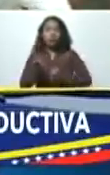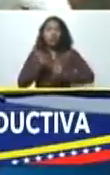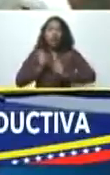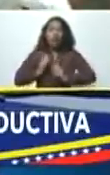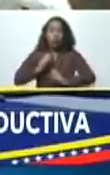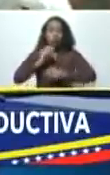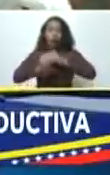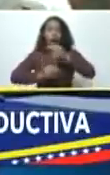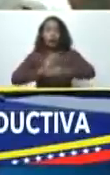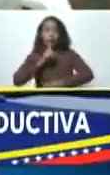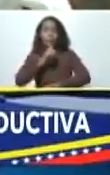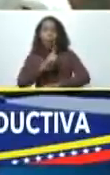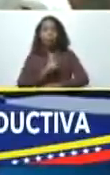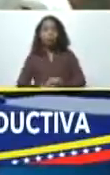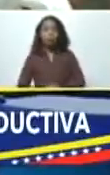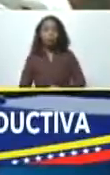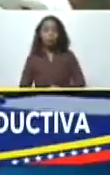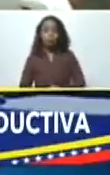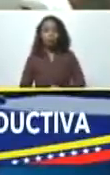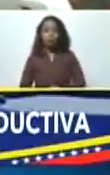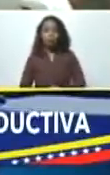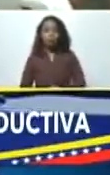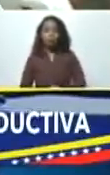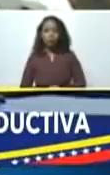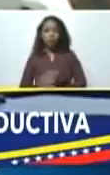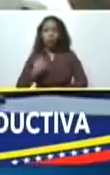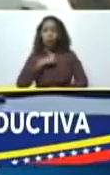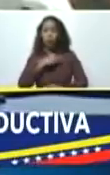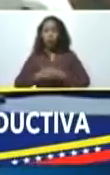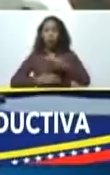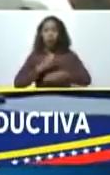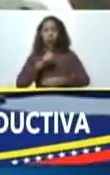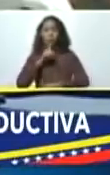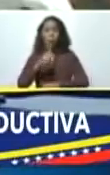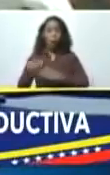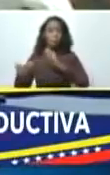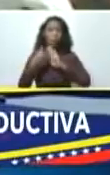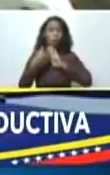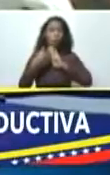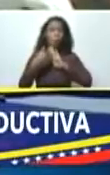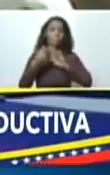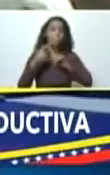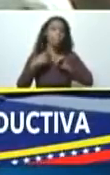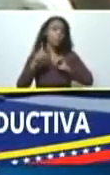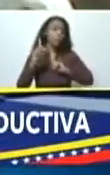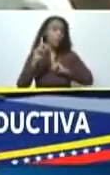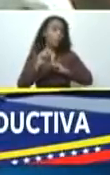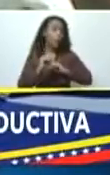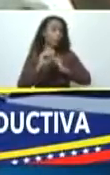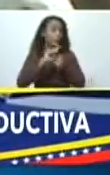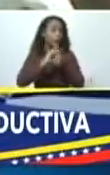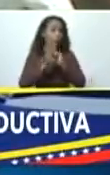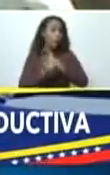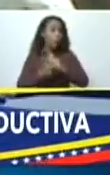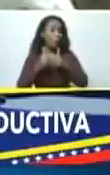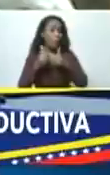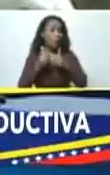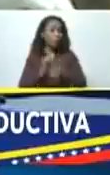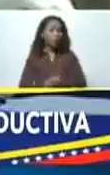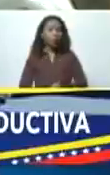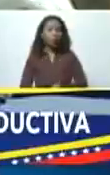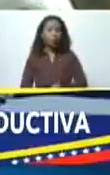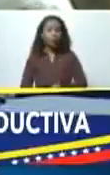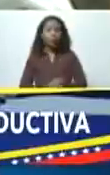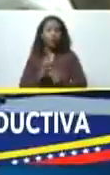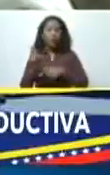Tratándonos de hacer un mal, nos hicieron un mal, pero también se transformó en bien. ¿Y